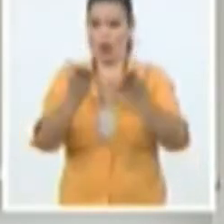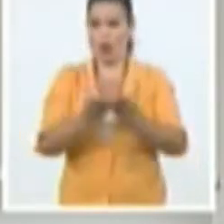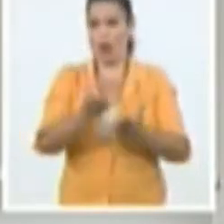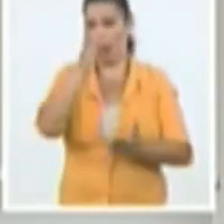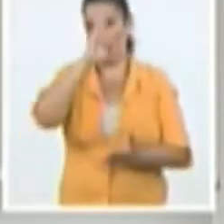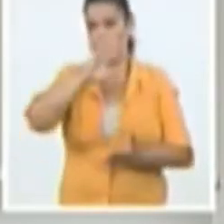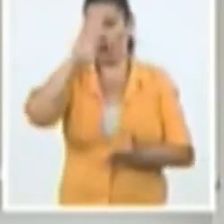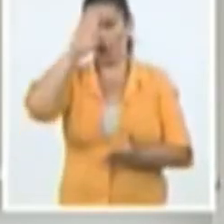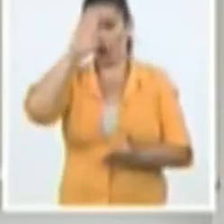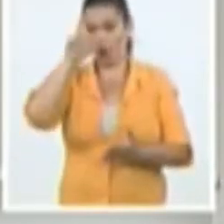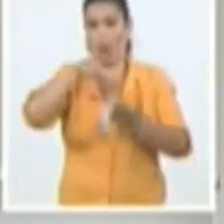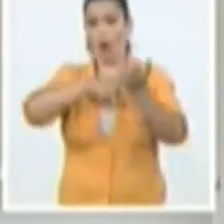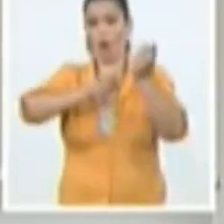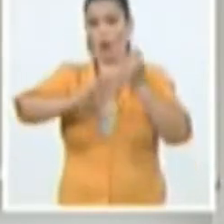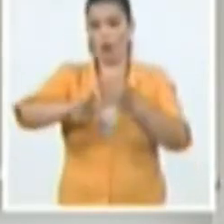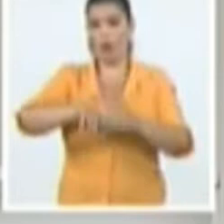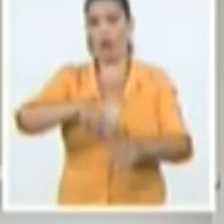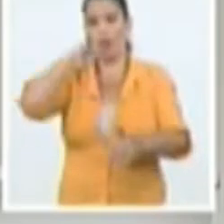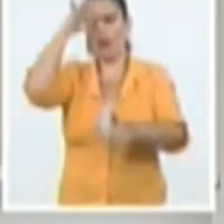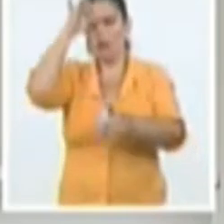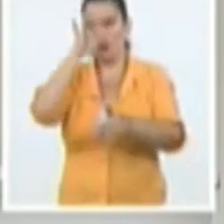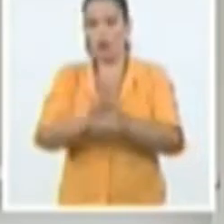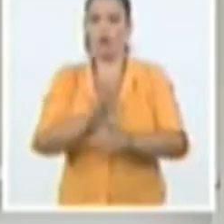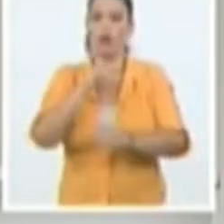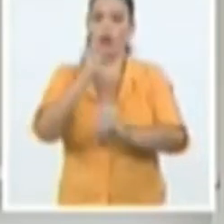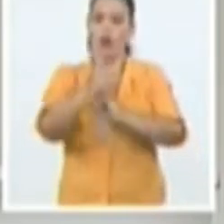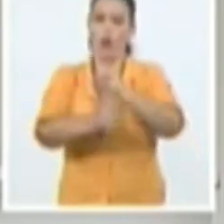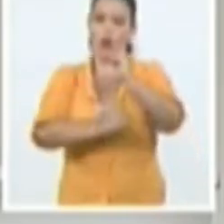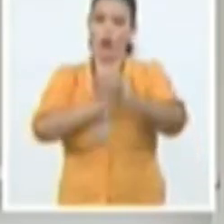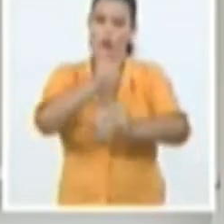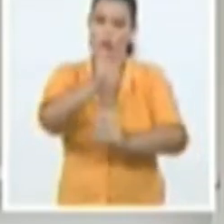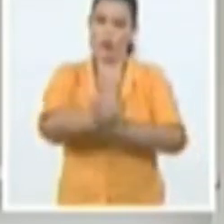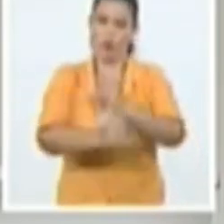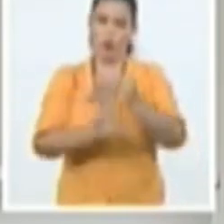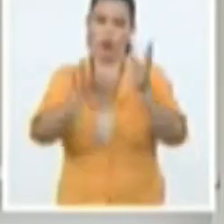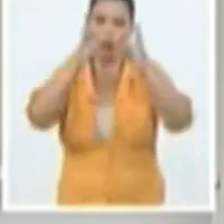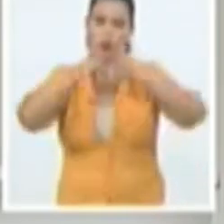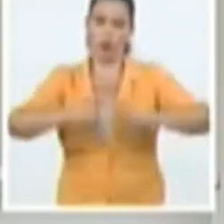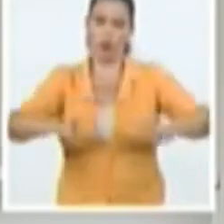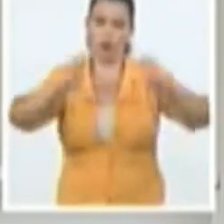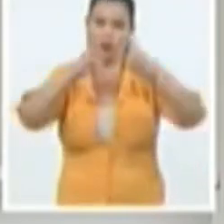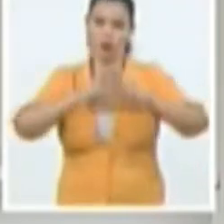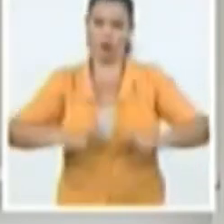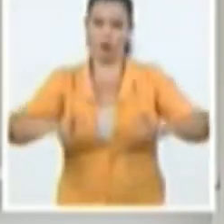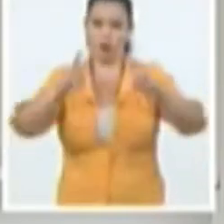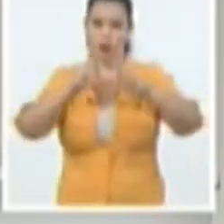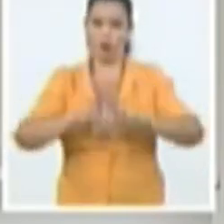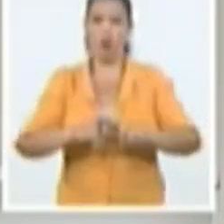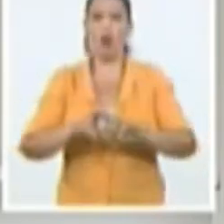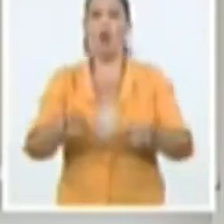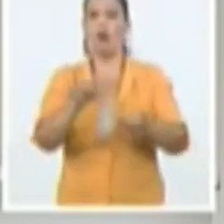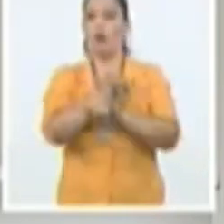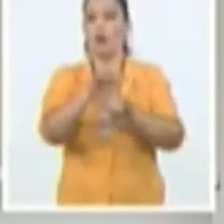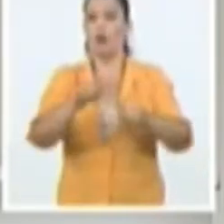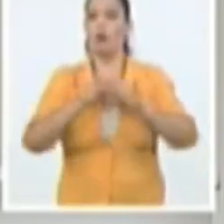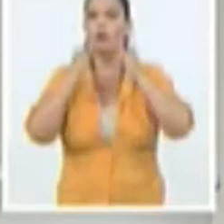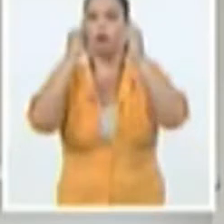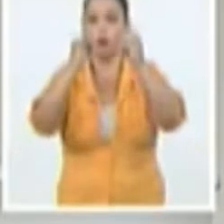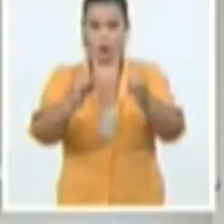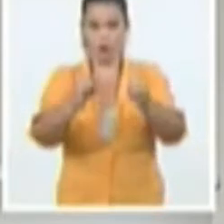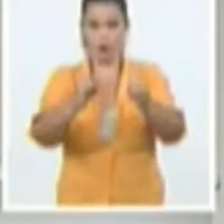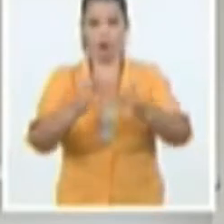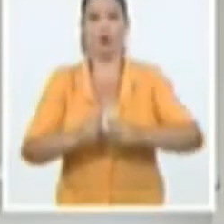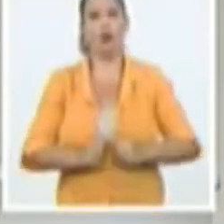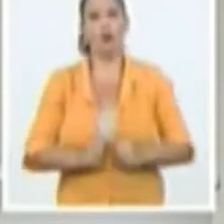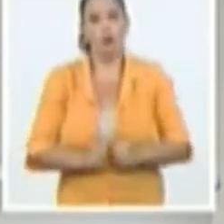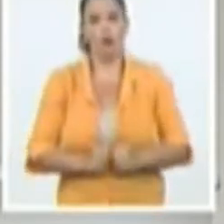proceso de apercibimiento a estos ciudadanos, manifestándoles que de incumplir